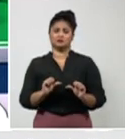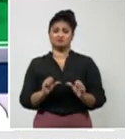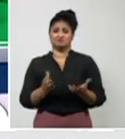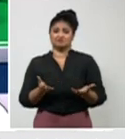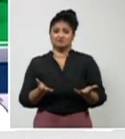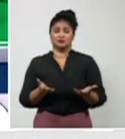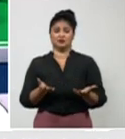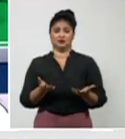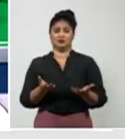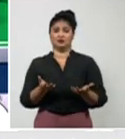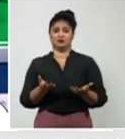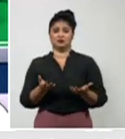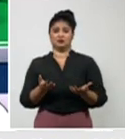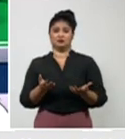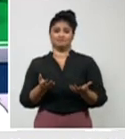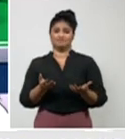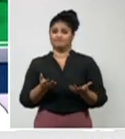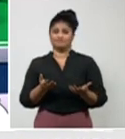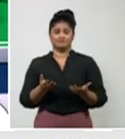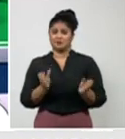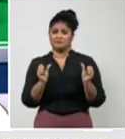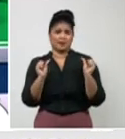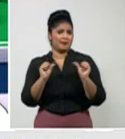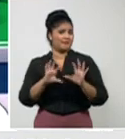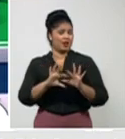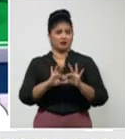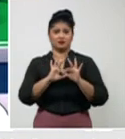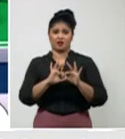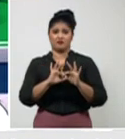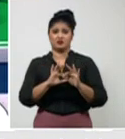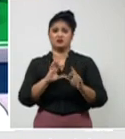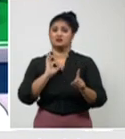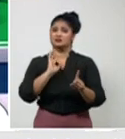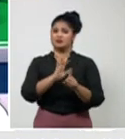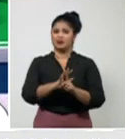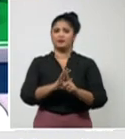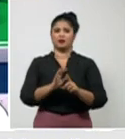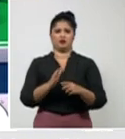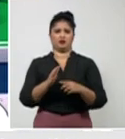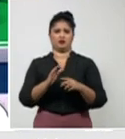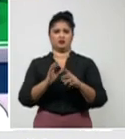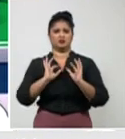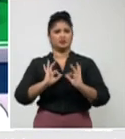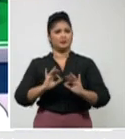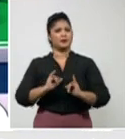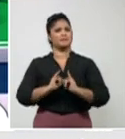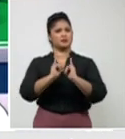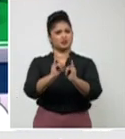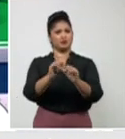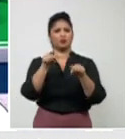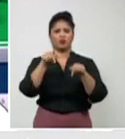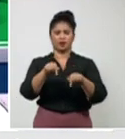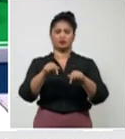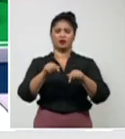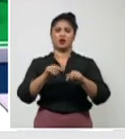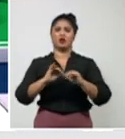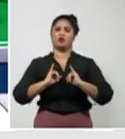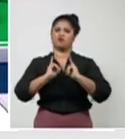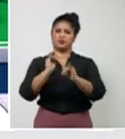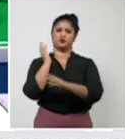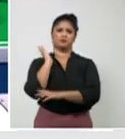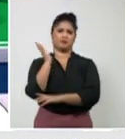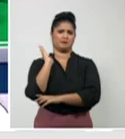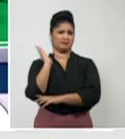no es desagradable siempre que tenemos que comenzar nuestra conferencia con estas informaciones. Reiteramos nuestras